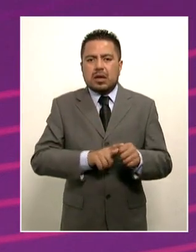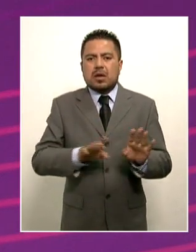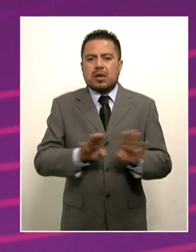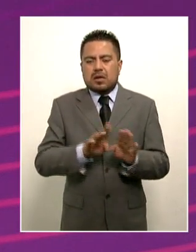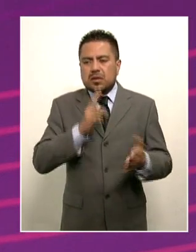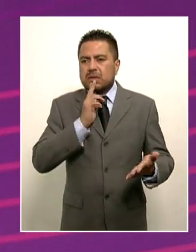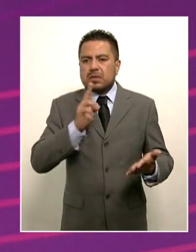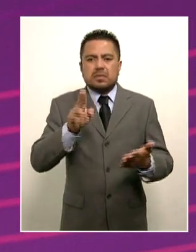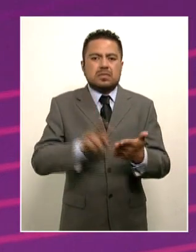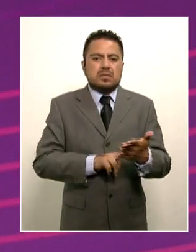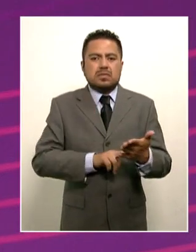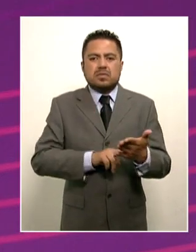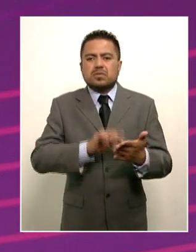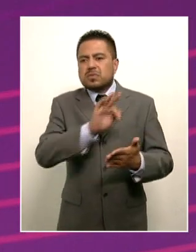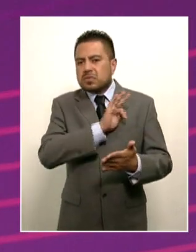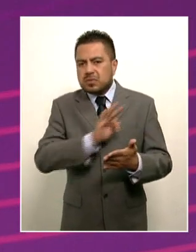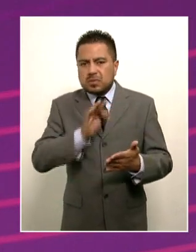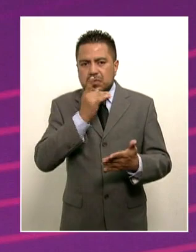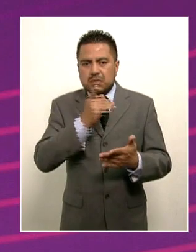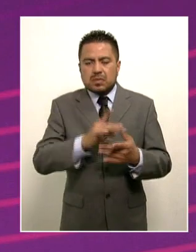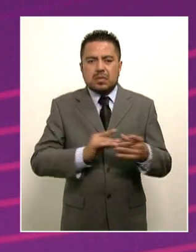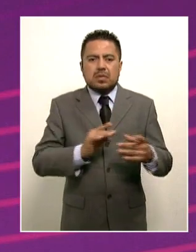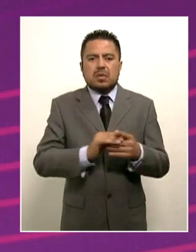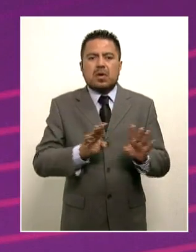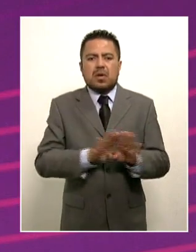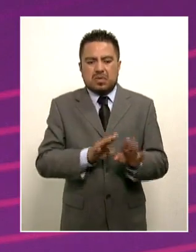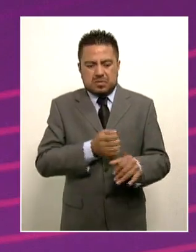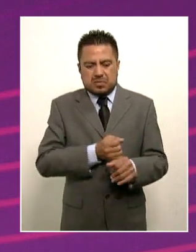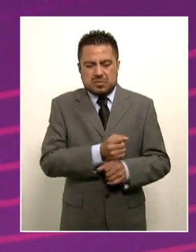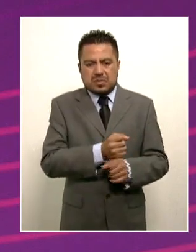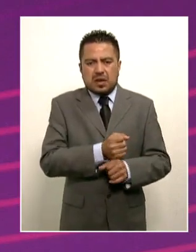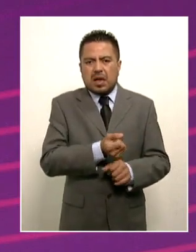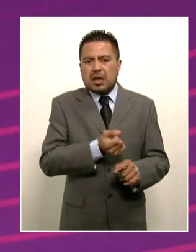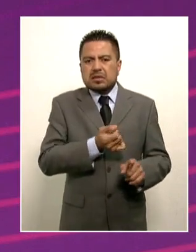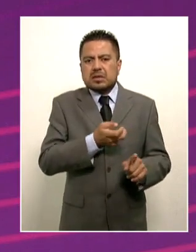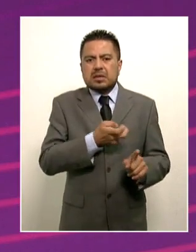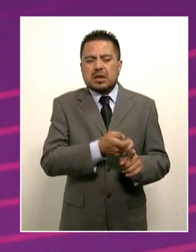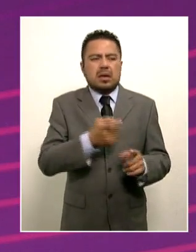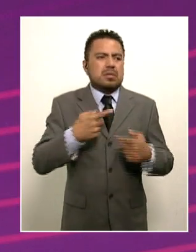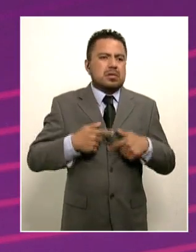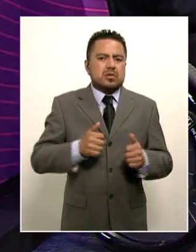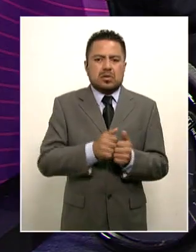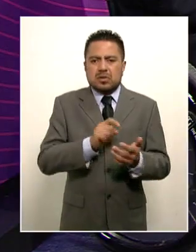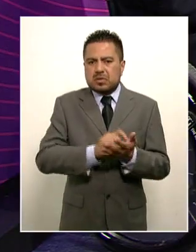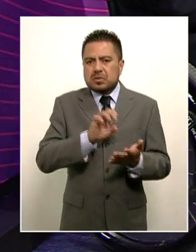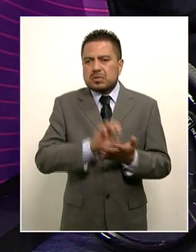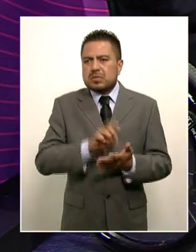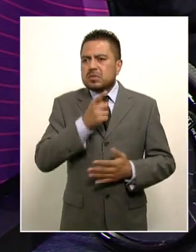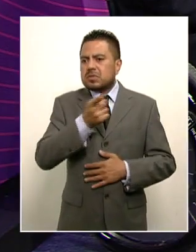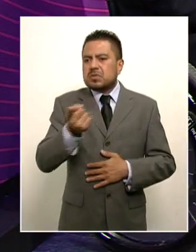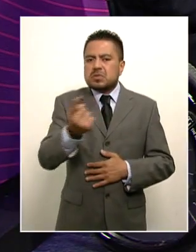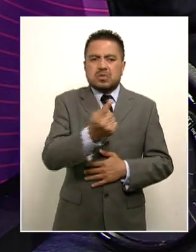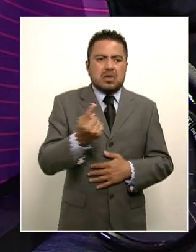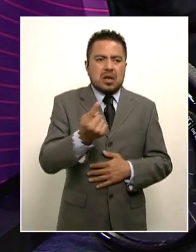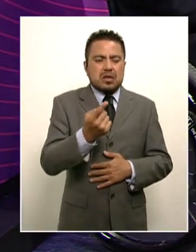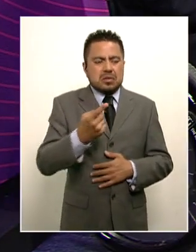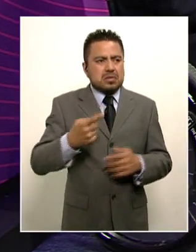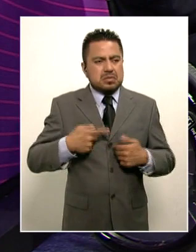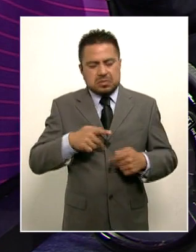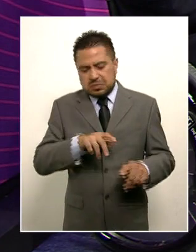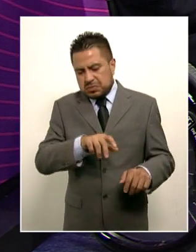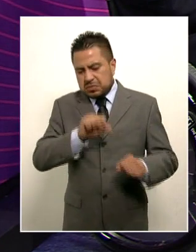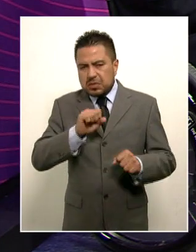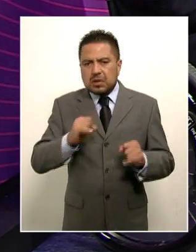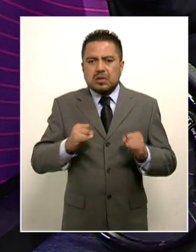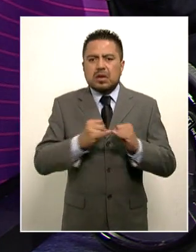estigma y podríamos decir de cierta violencia en el trato hacia las personas con discapacidad. Eso es lo que ustedes perciben también desde el